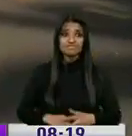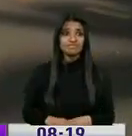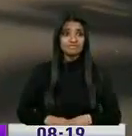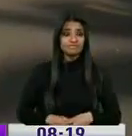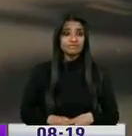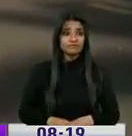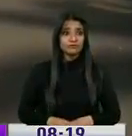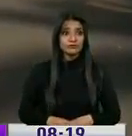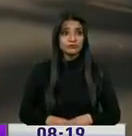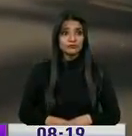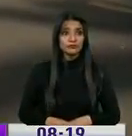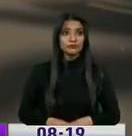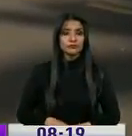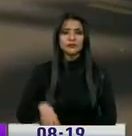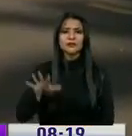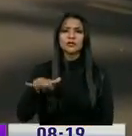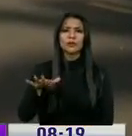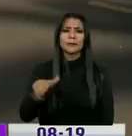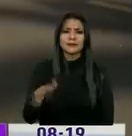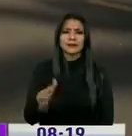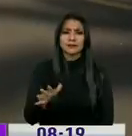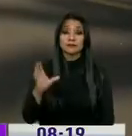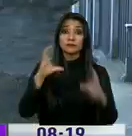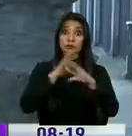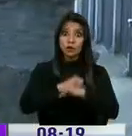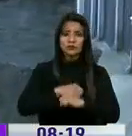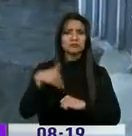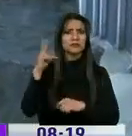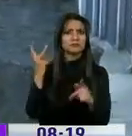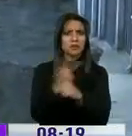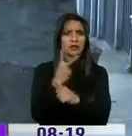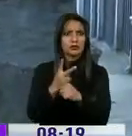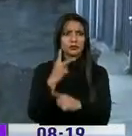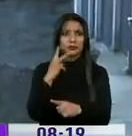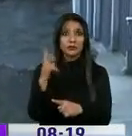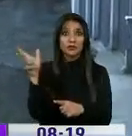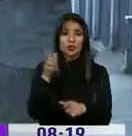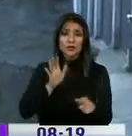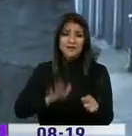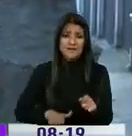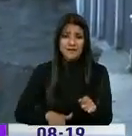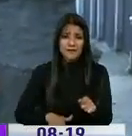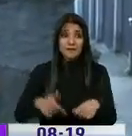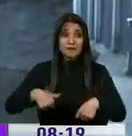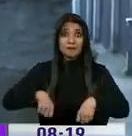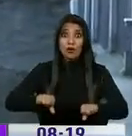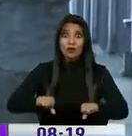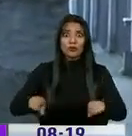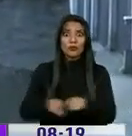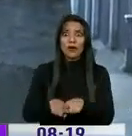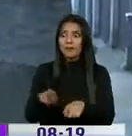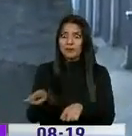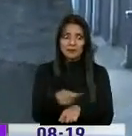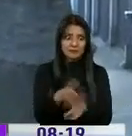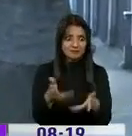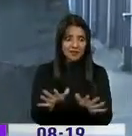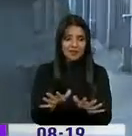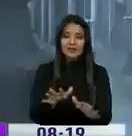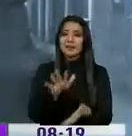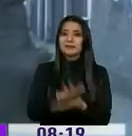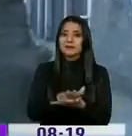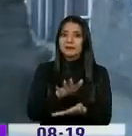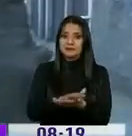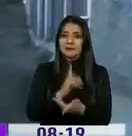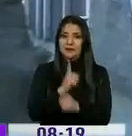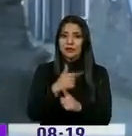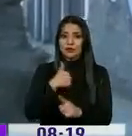unos 5 meses. O sea, en la noche es peligroso, se oyen nomás los frenazos. Y bueno, yo ando en moto y ya me sé dónde están, y es más tranquilo. O